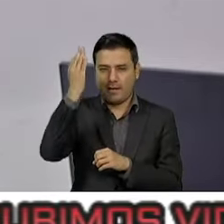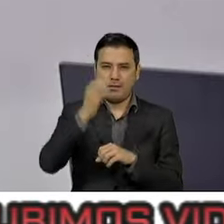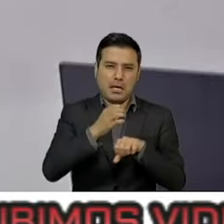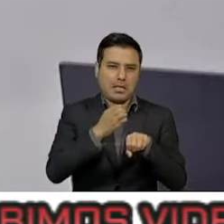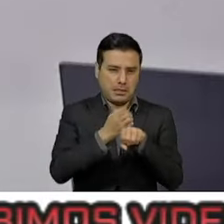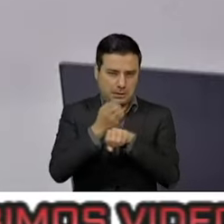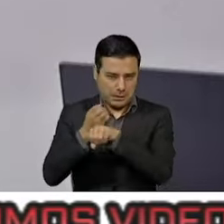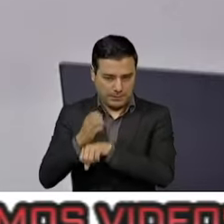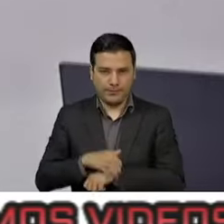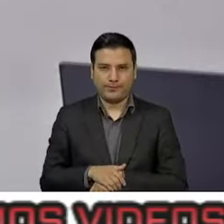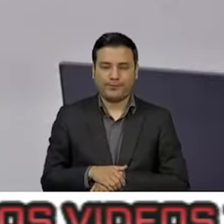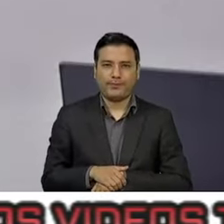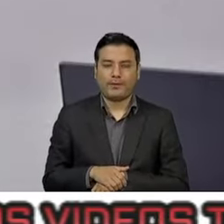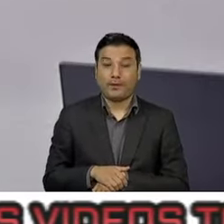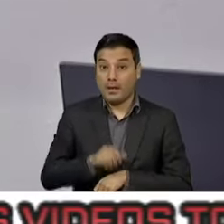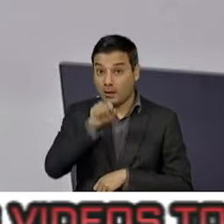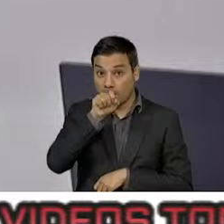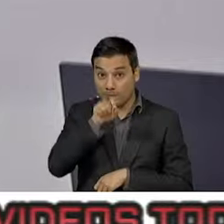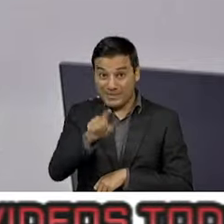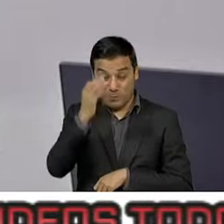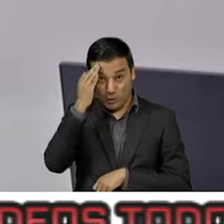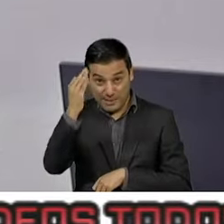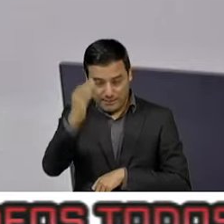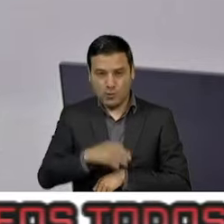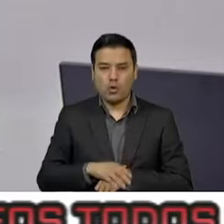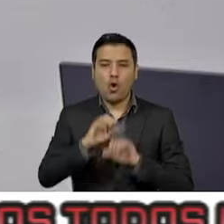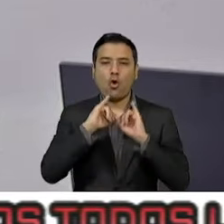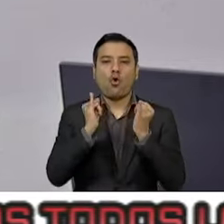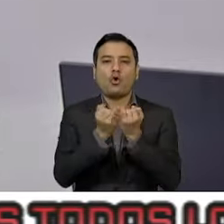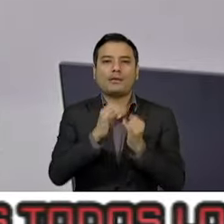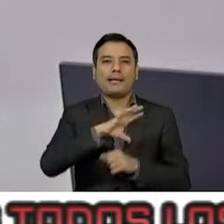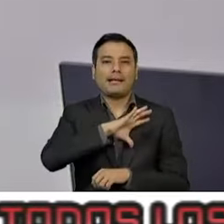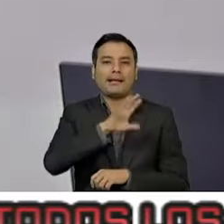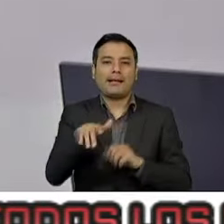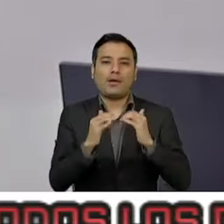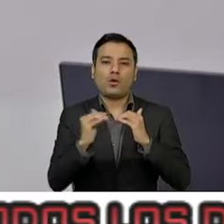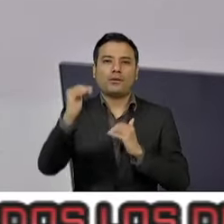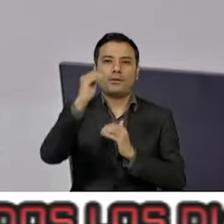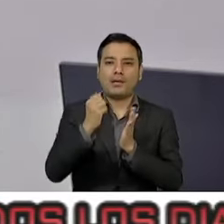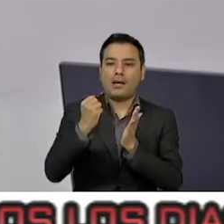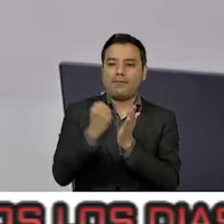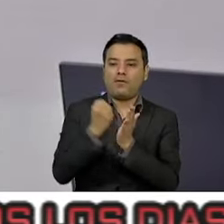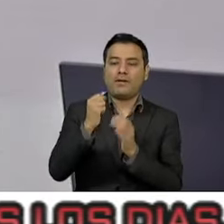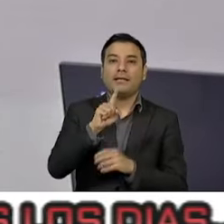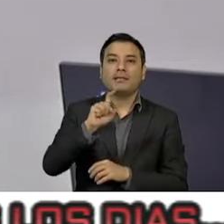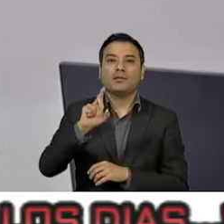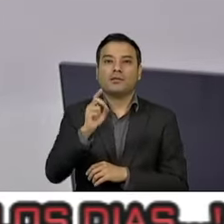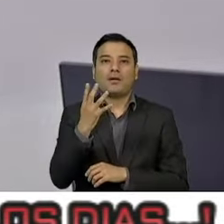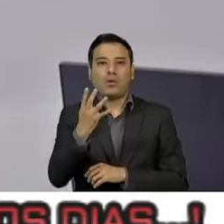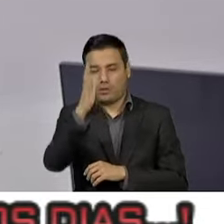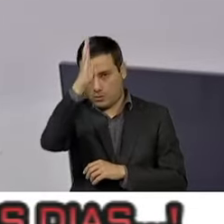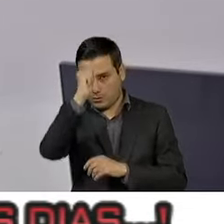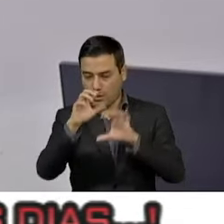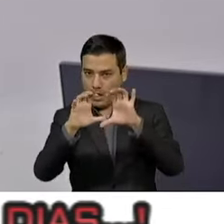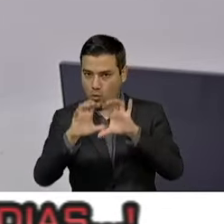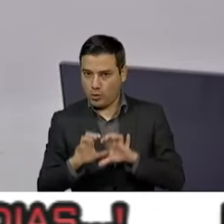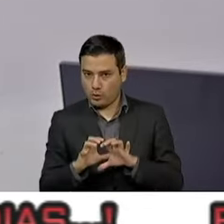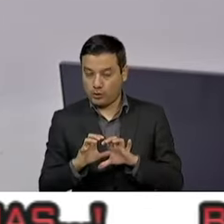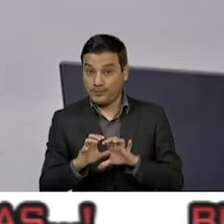locales. En el mismo periodo, la Junta General Ejecutiva ha aprobado un total de 134 acuerdos. De